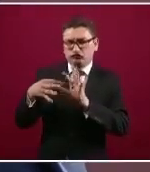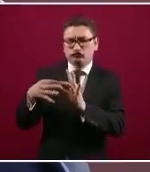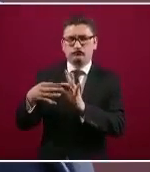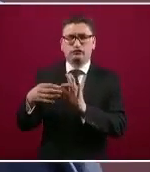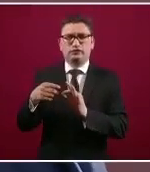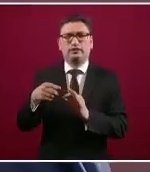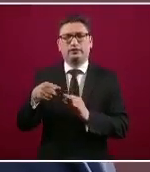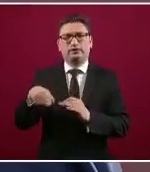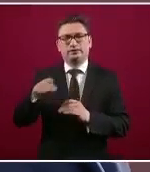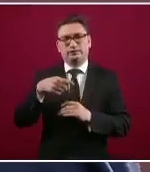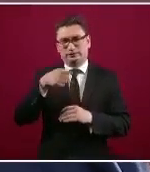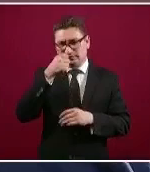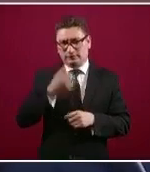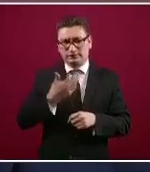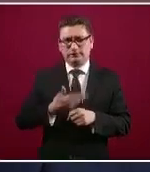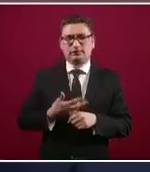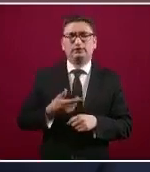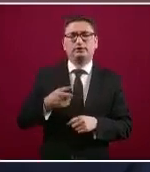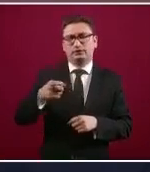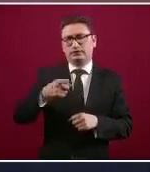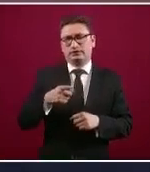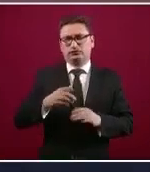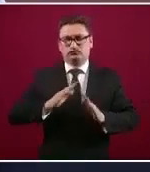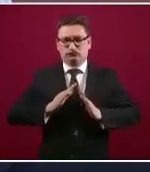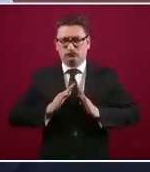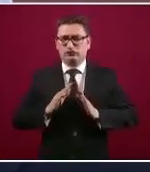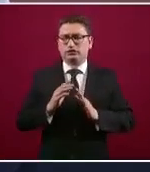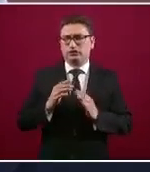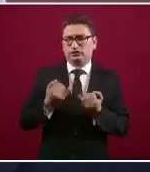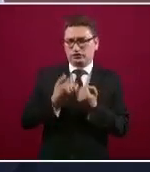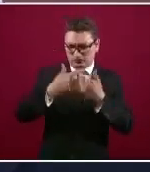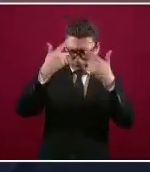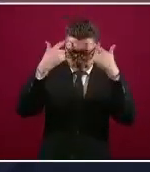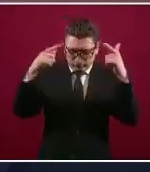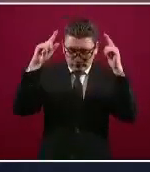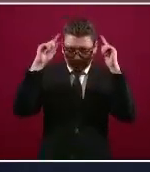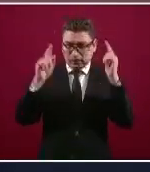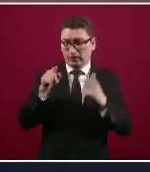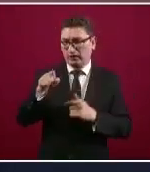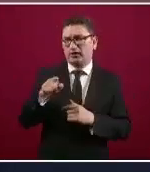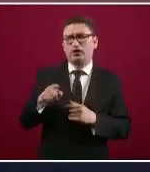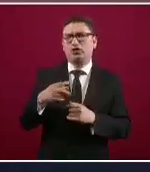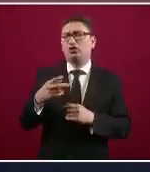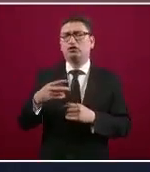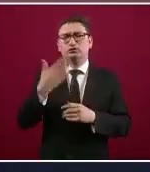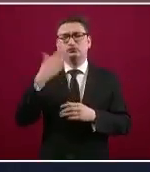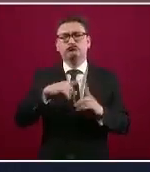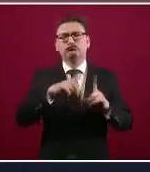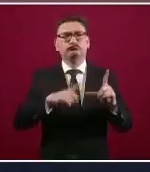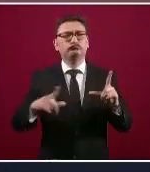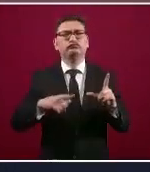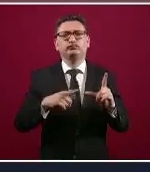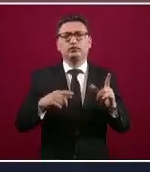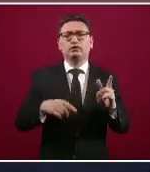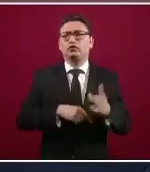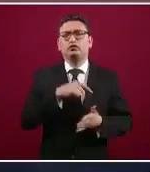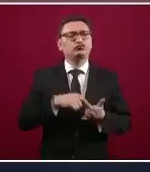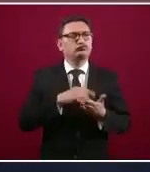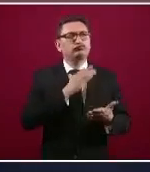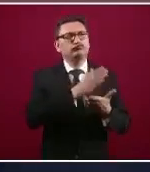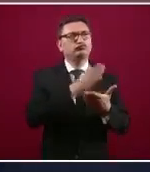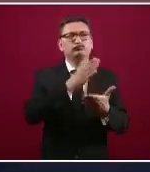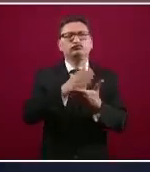Tanto el secretario de la Defensa como el secretario de Marina están recorriendo el país,